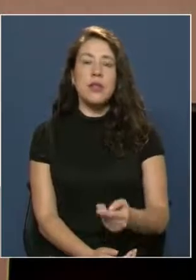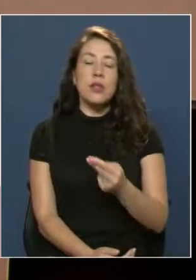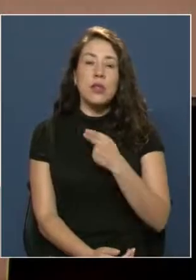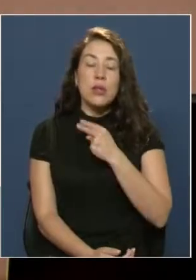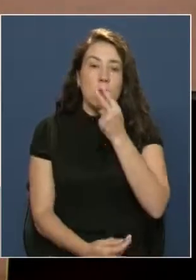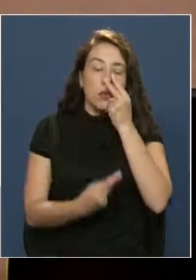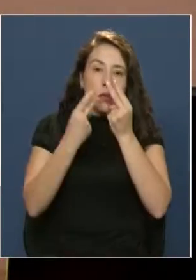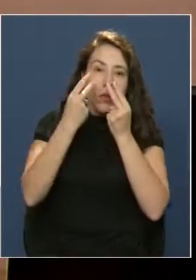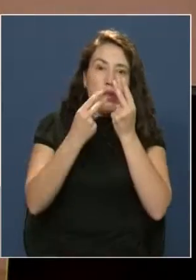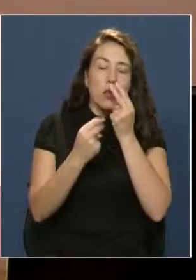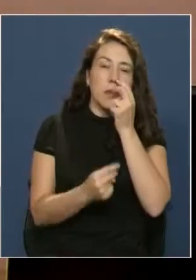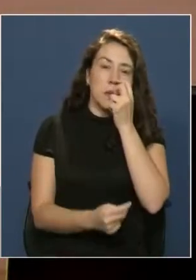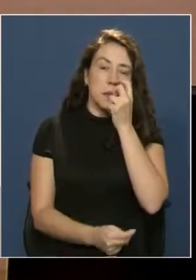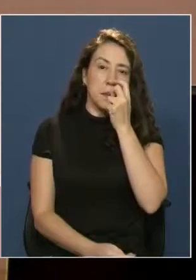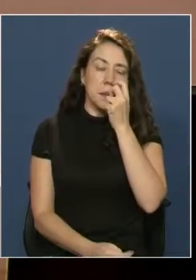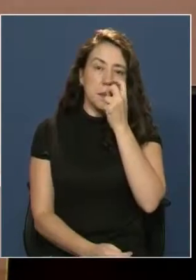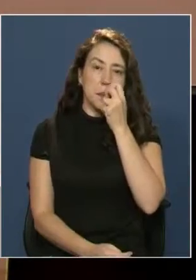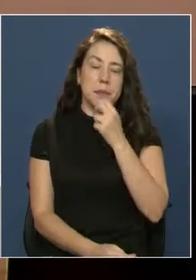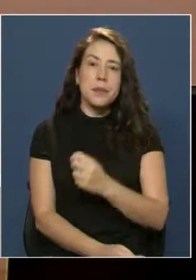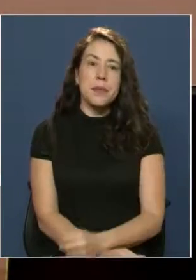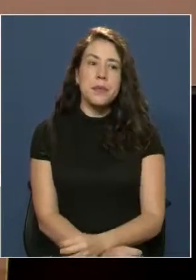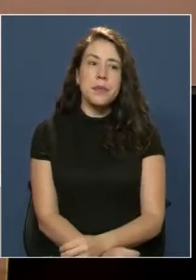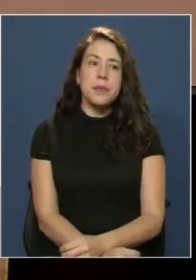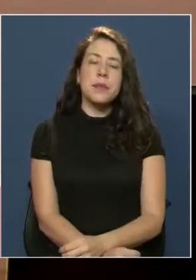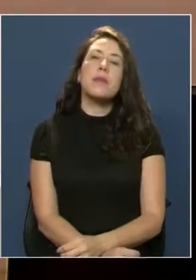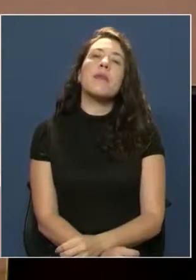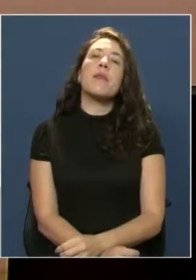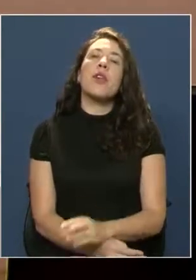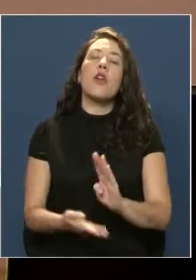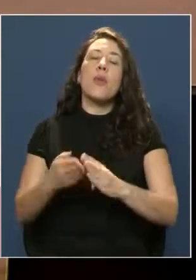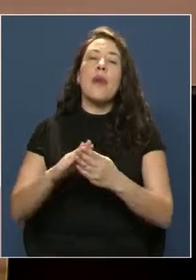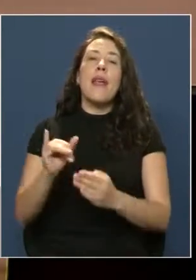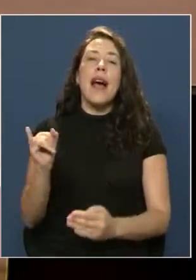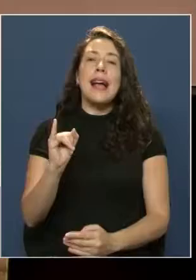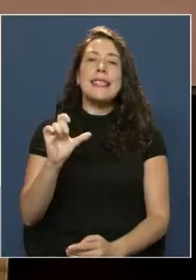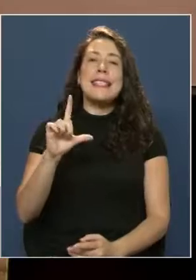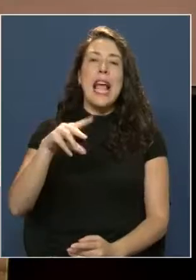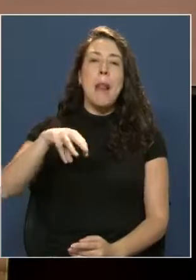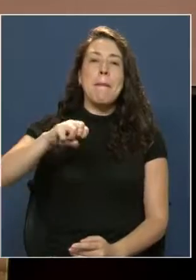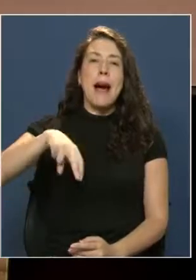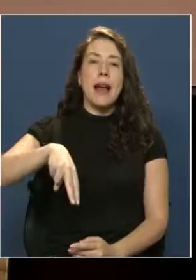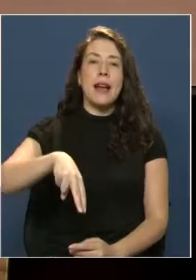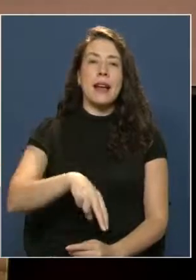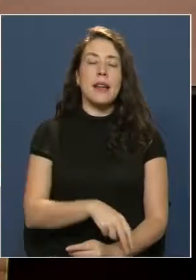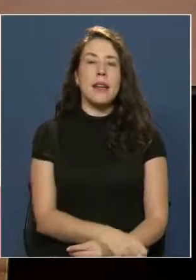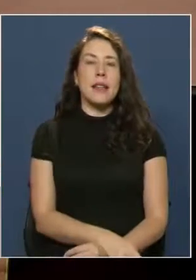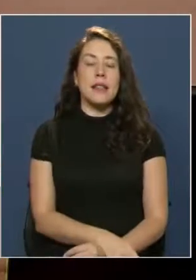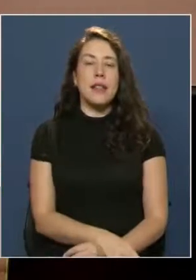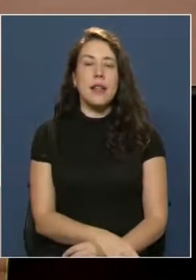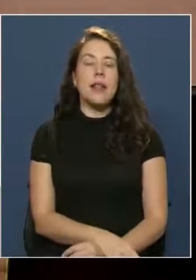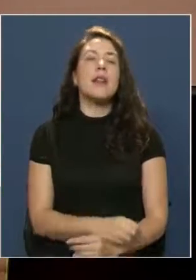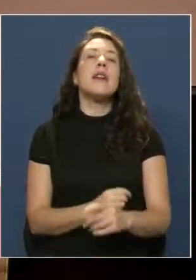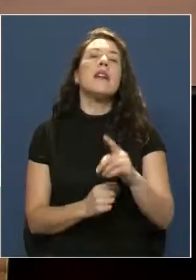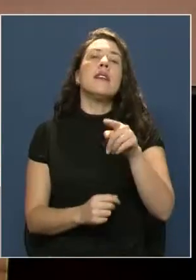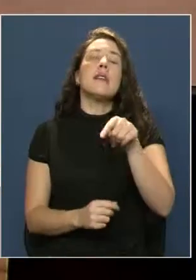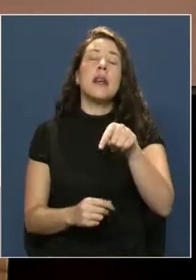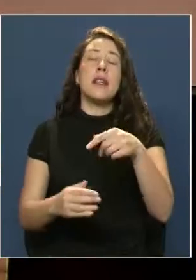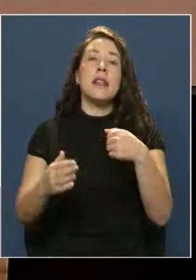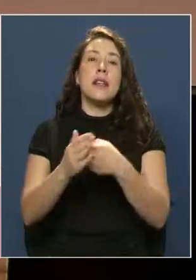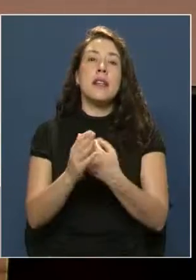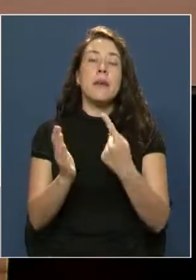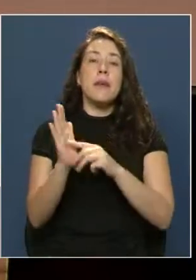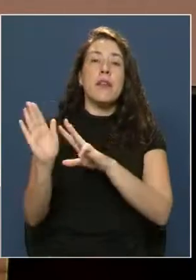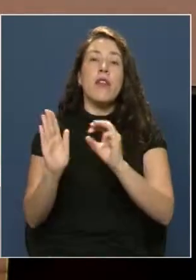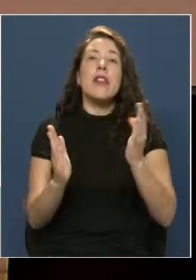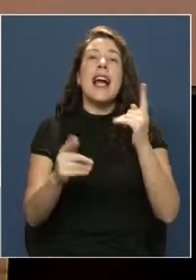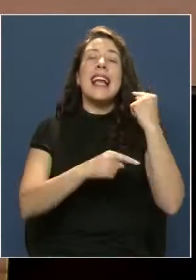Conocí al pueblo Selknam a finales de los 90, no por la historia que me